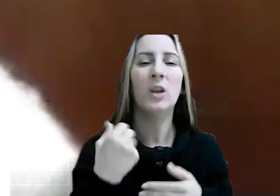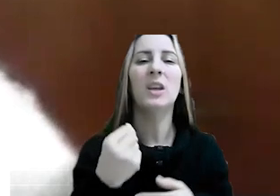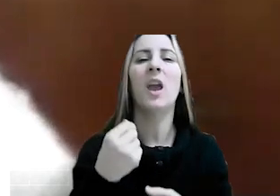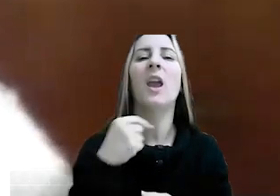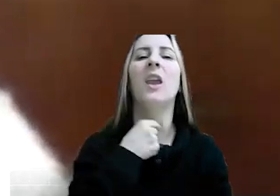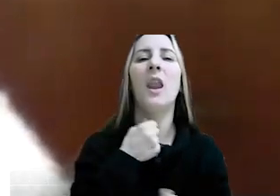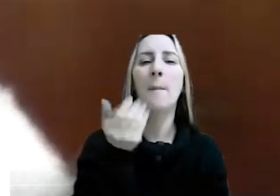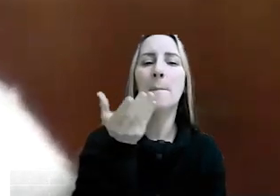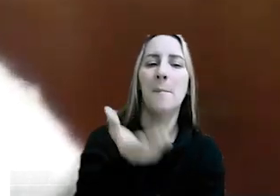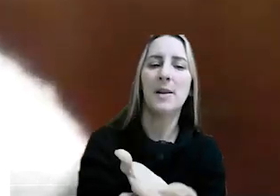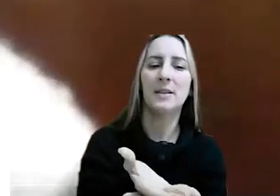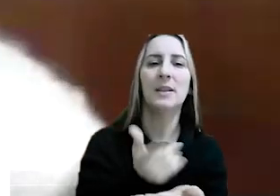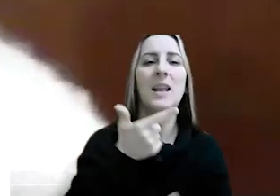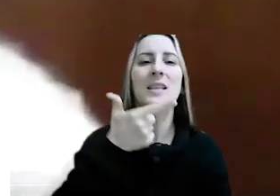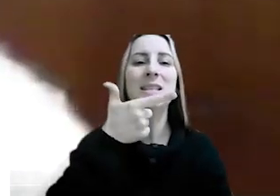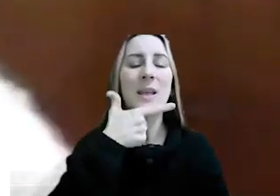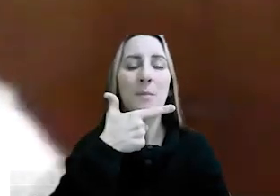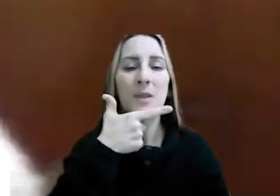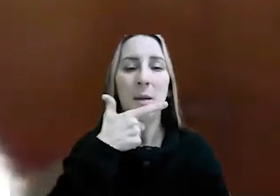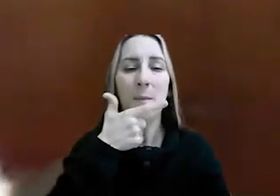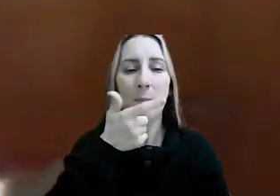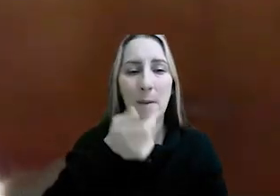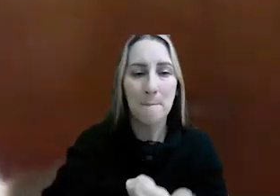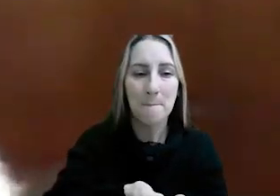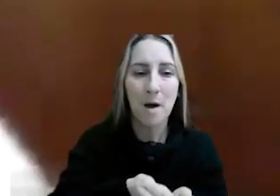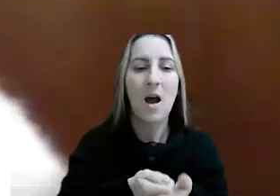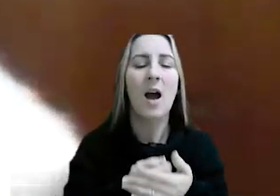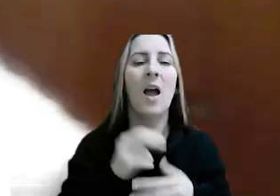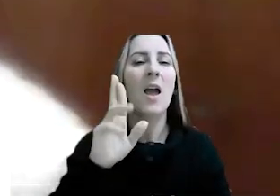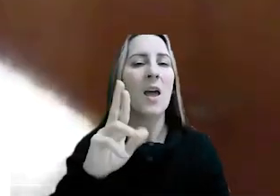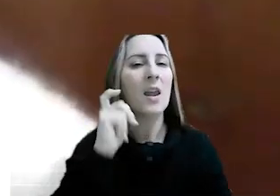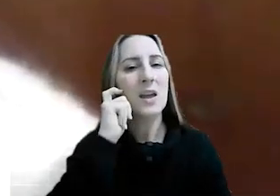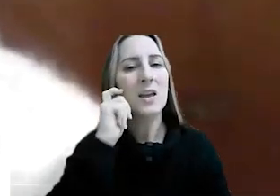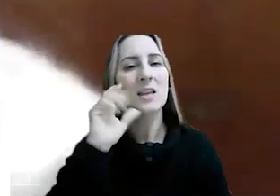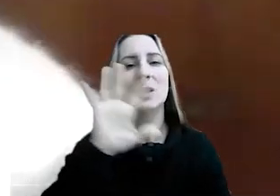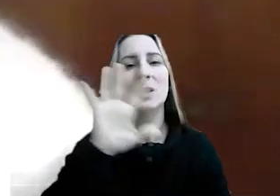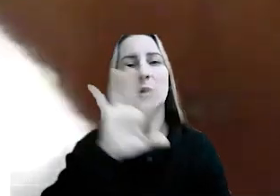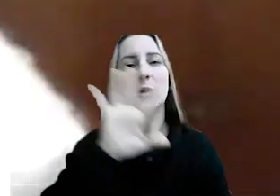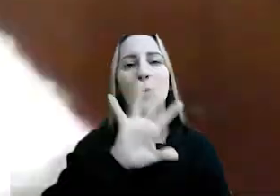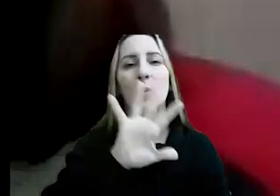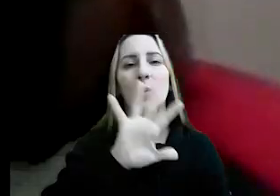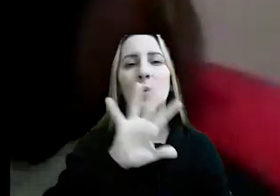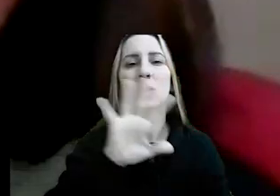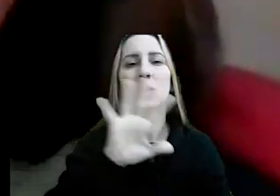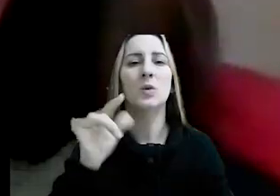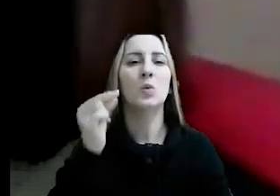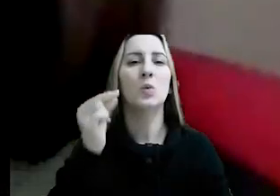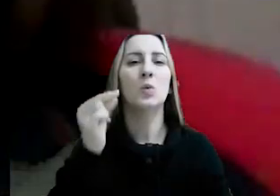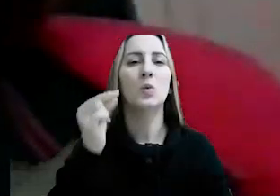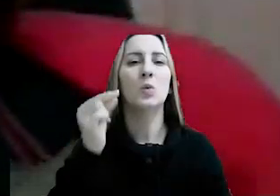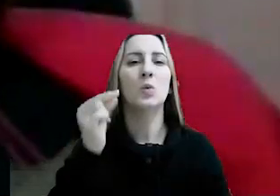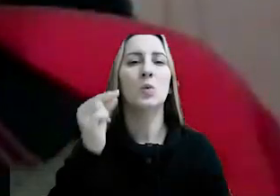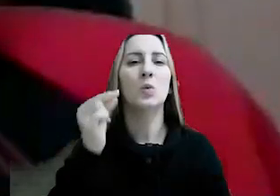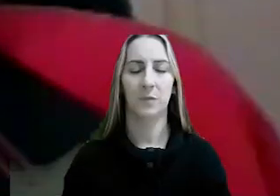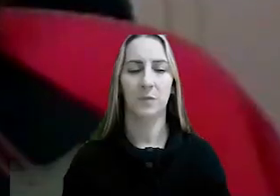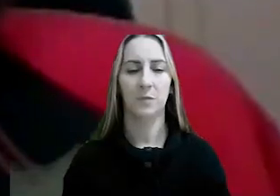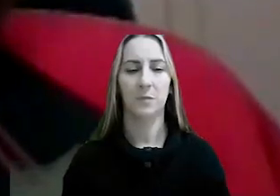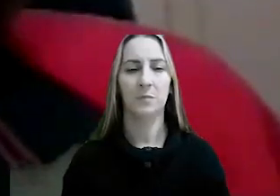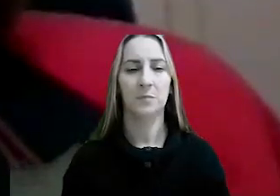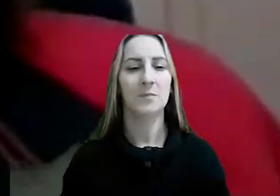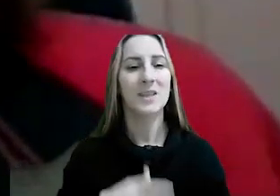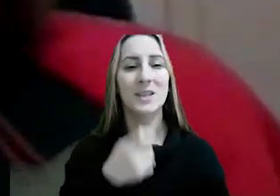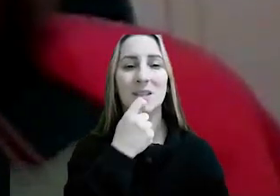pagar en septiembre, según la RG 5548. Mira, si te da, o sea, si pagas